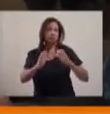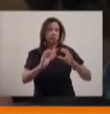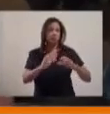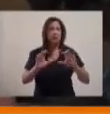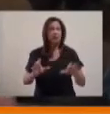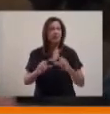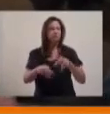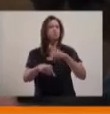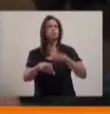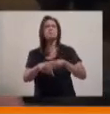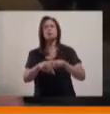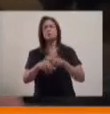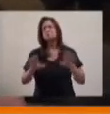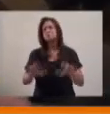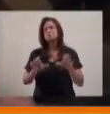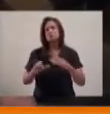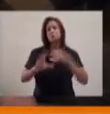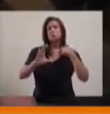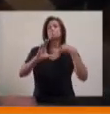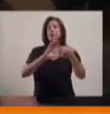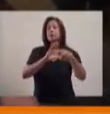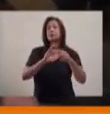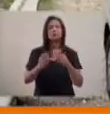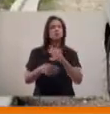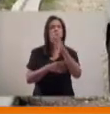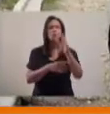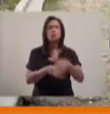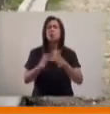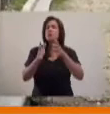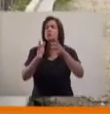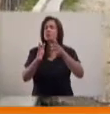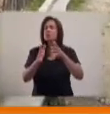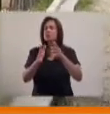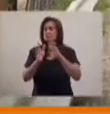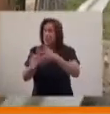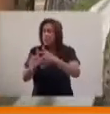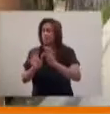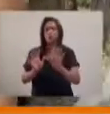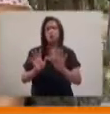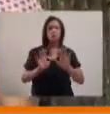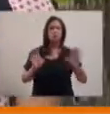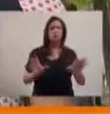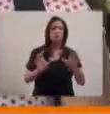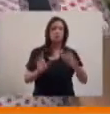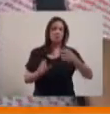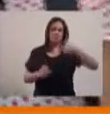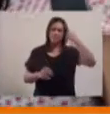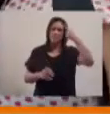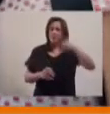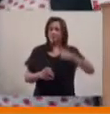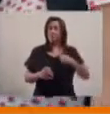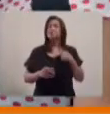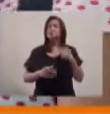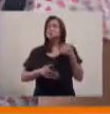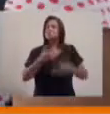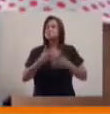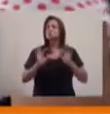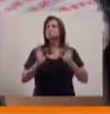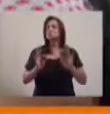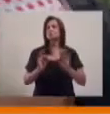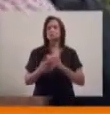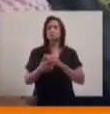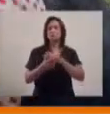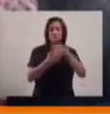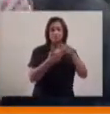los objetivos de la educación? Pero si se ven alrededor todo lo que encierra,